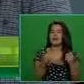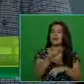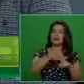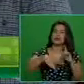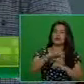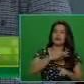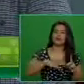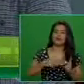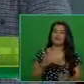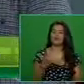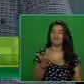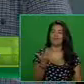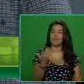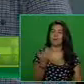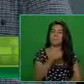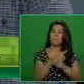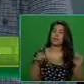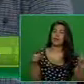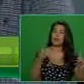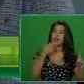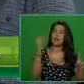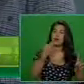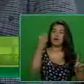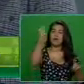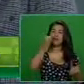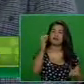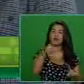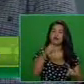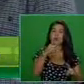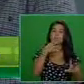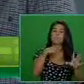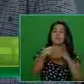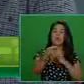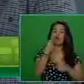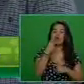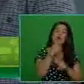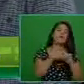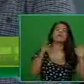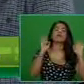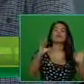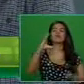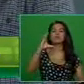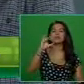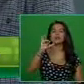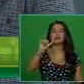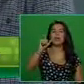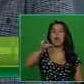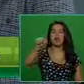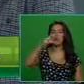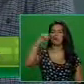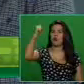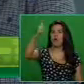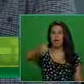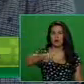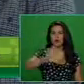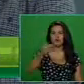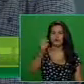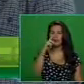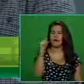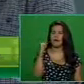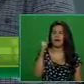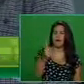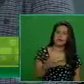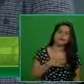digamos, que en algún momento era tomada en cuenta como una materia política. En el caso específico del Ciara, el Ciara fue durante muchos años